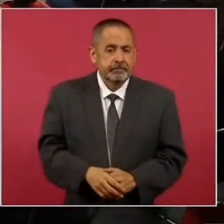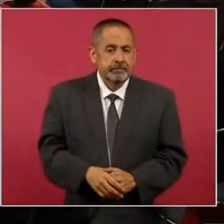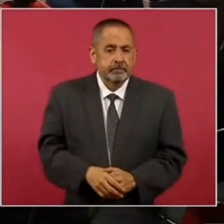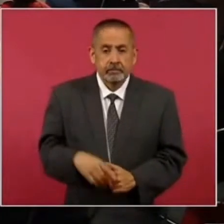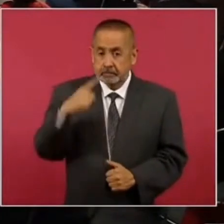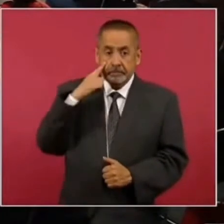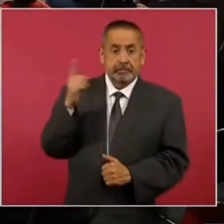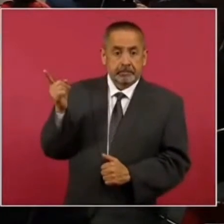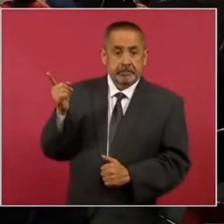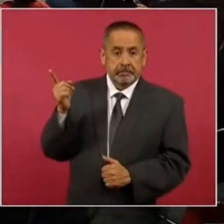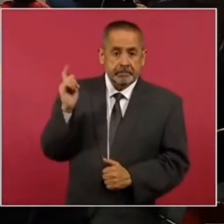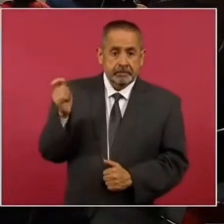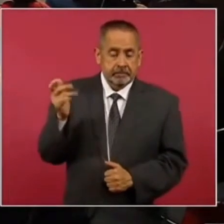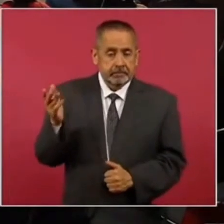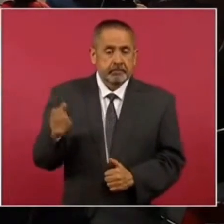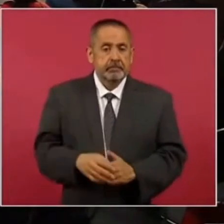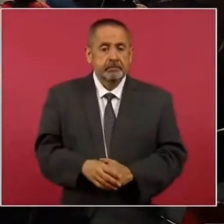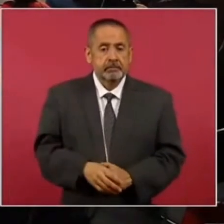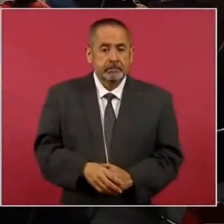bueno,